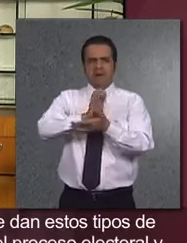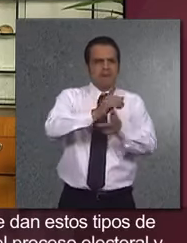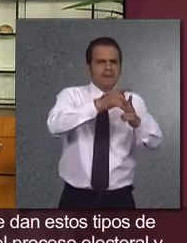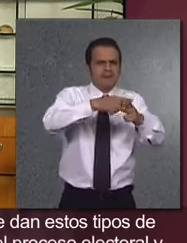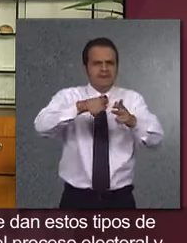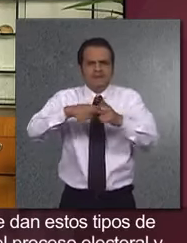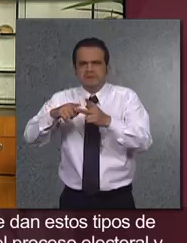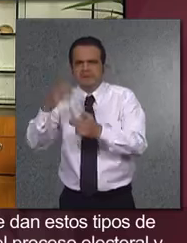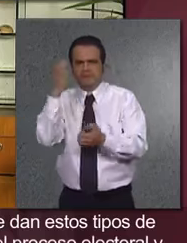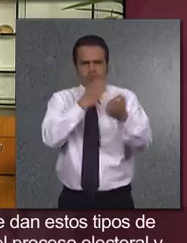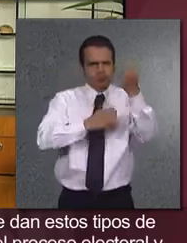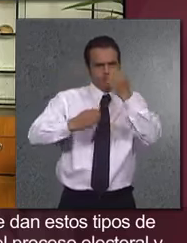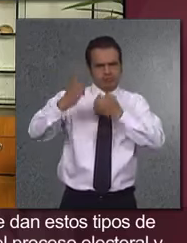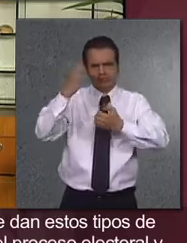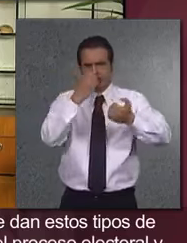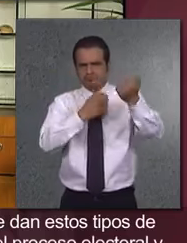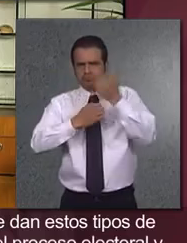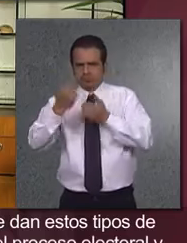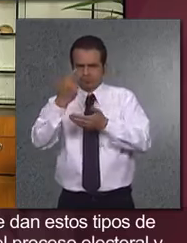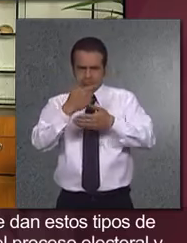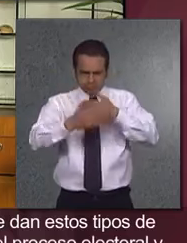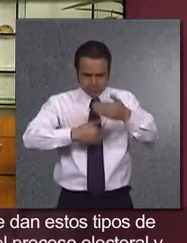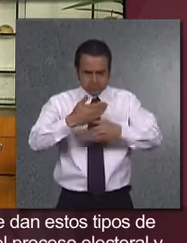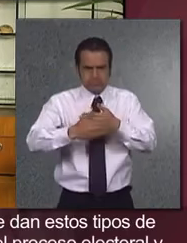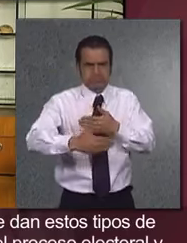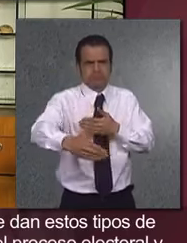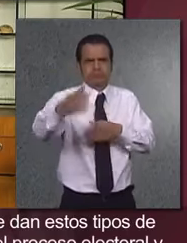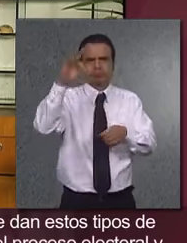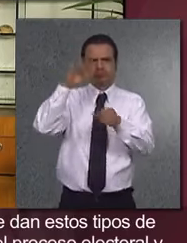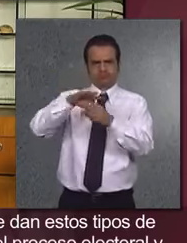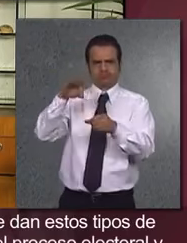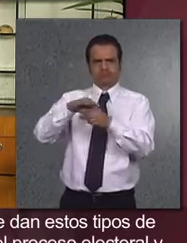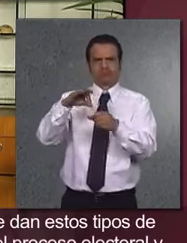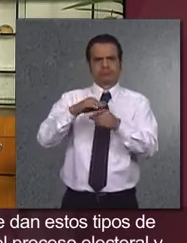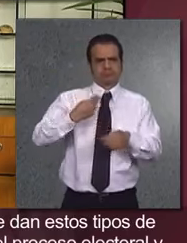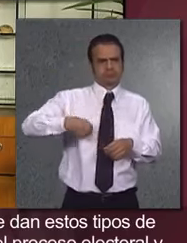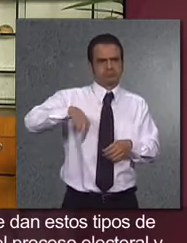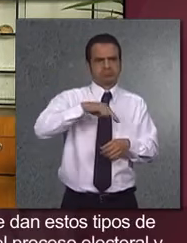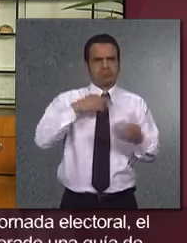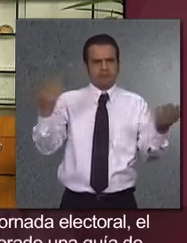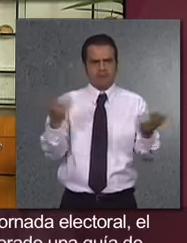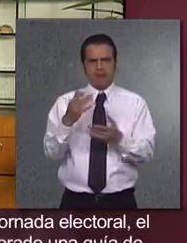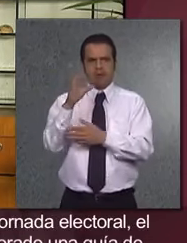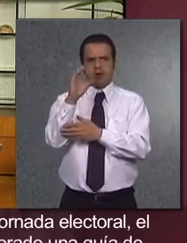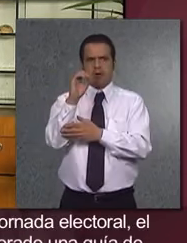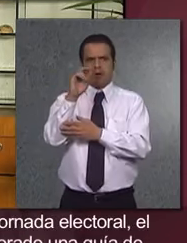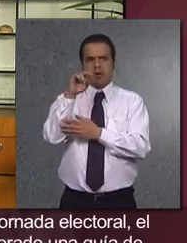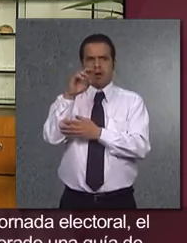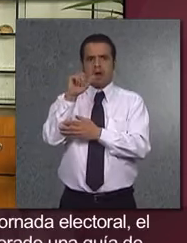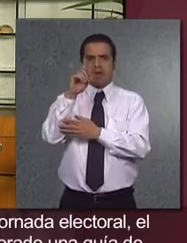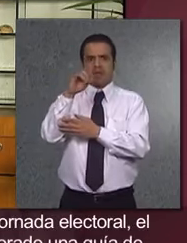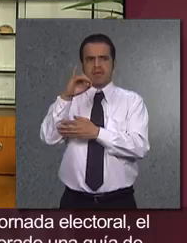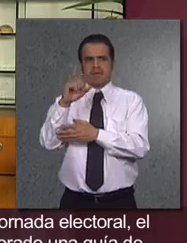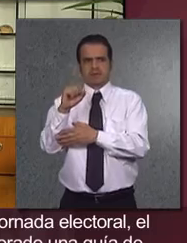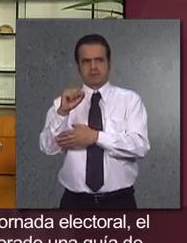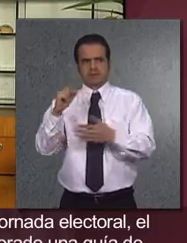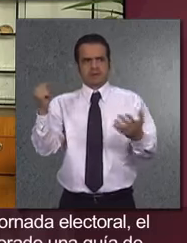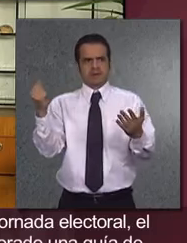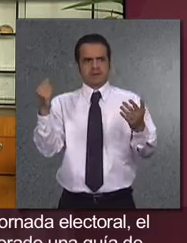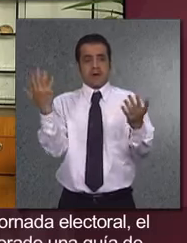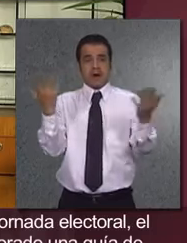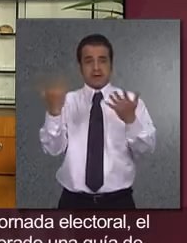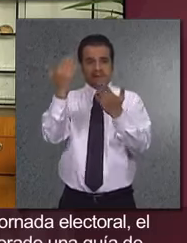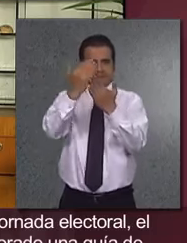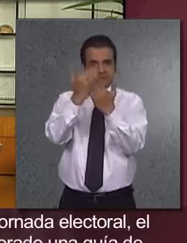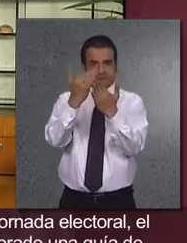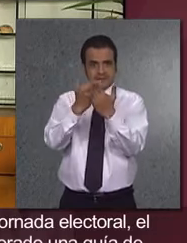análisis de en dónde se dan estos tipos de discriminación durante el proceso electoral y particularmente en la jornada electoral,